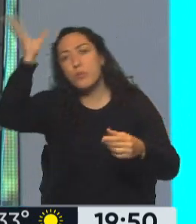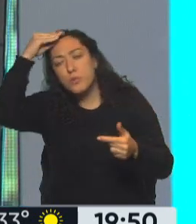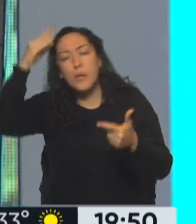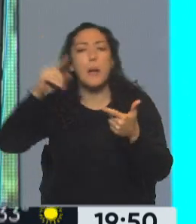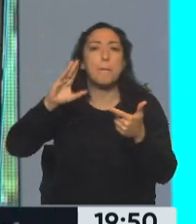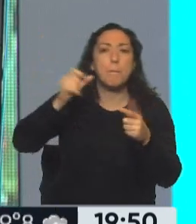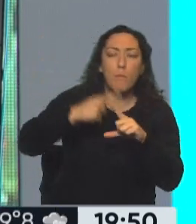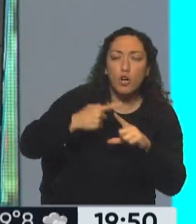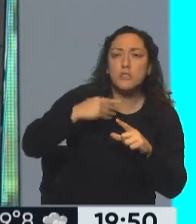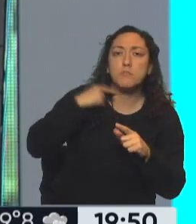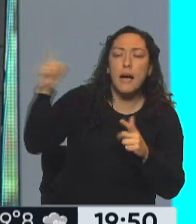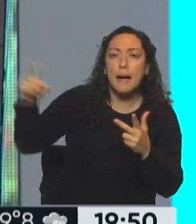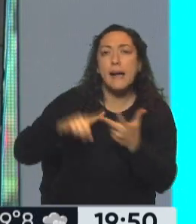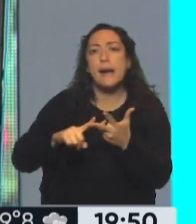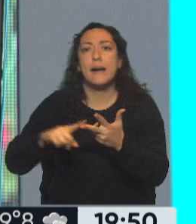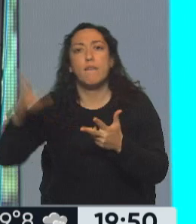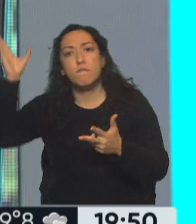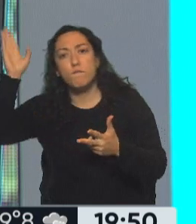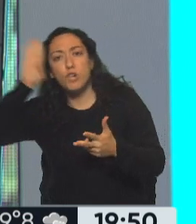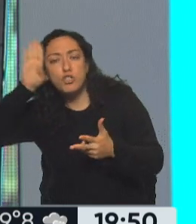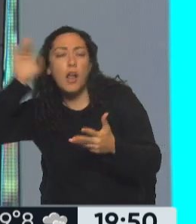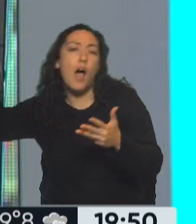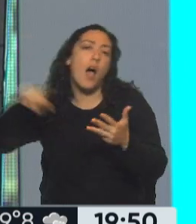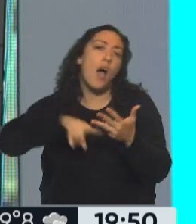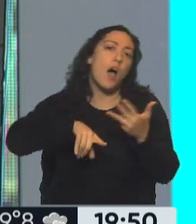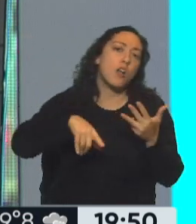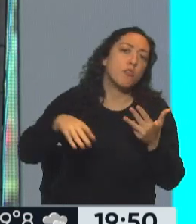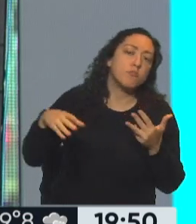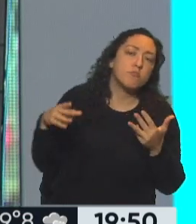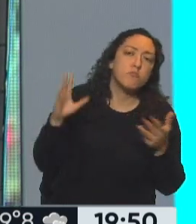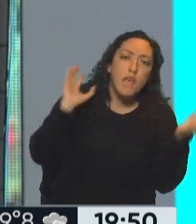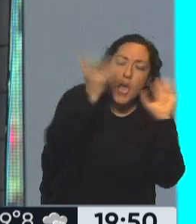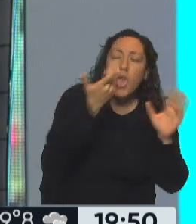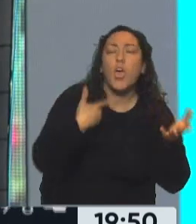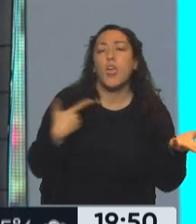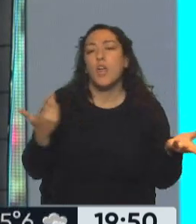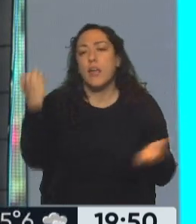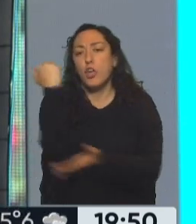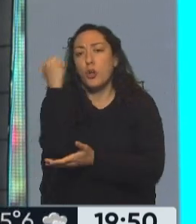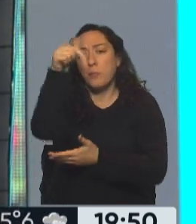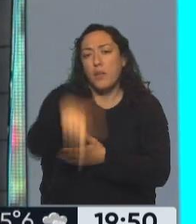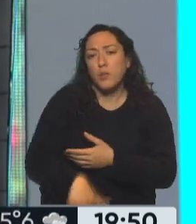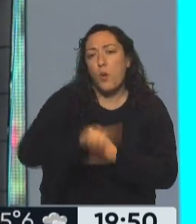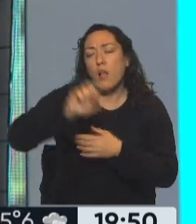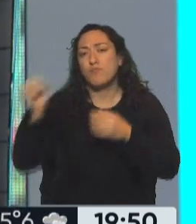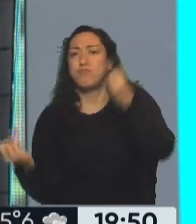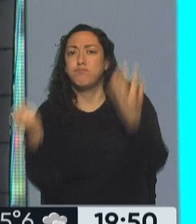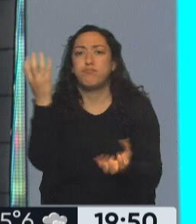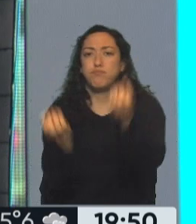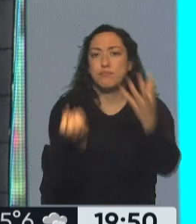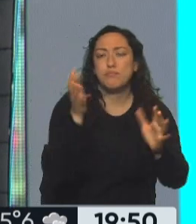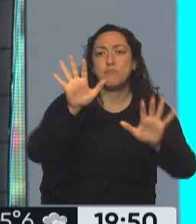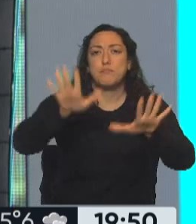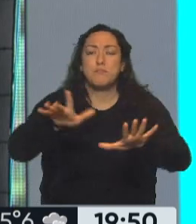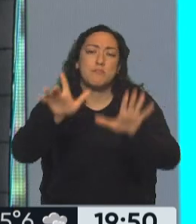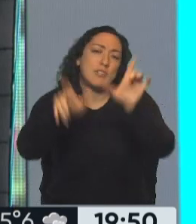España y aparece un Milei acá. ¿Hay algo ahí internacional o en la economía actual que tienda a esto? Y acá me